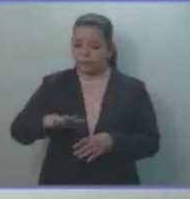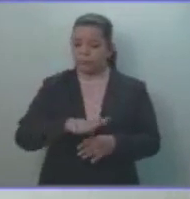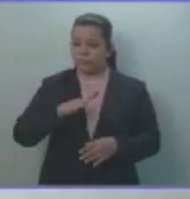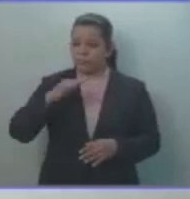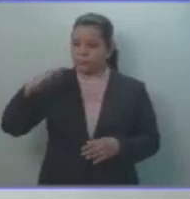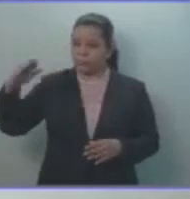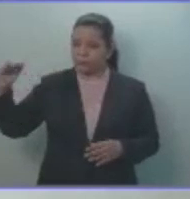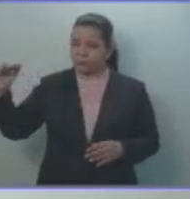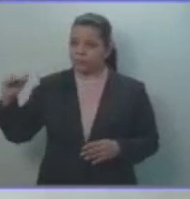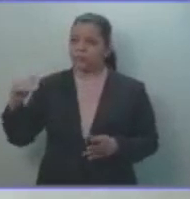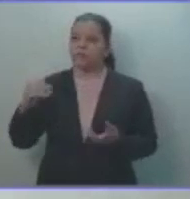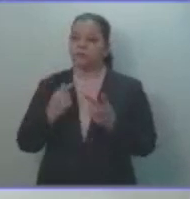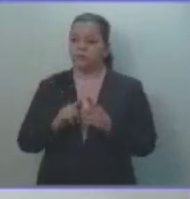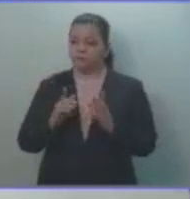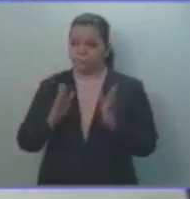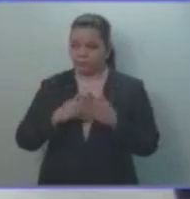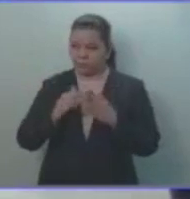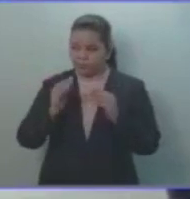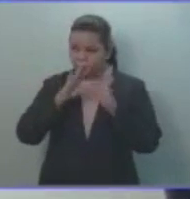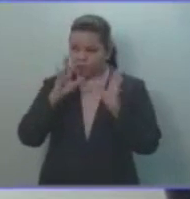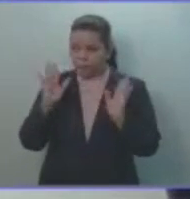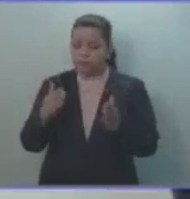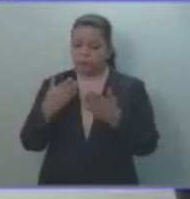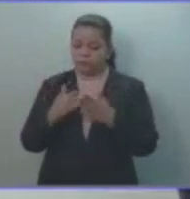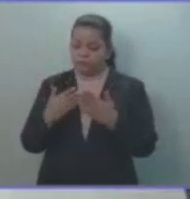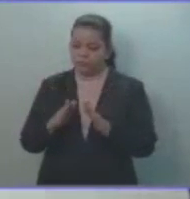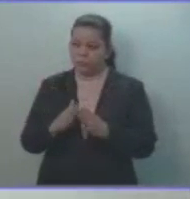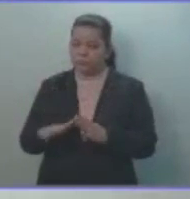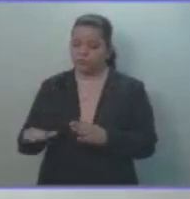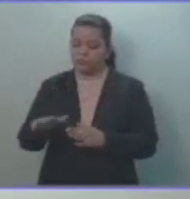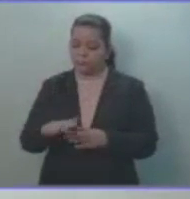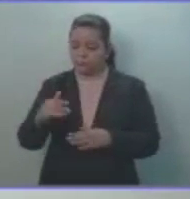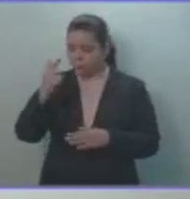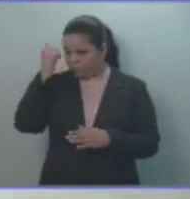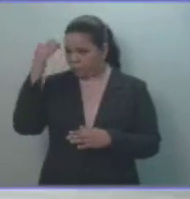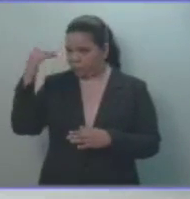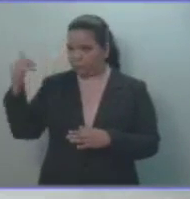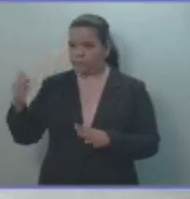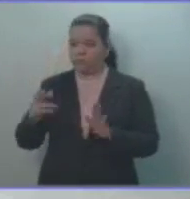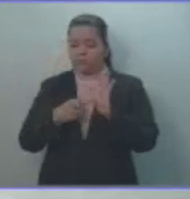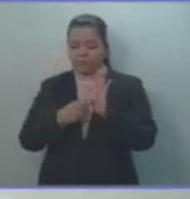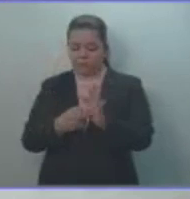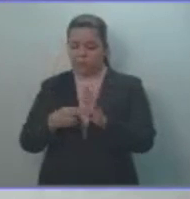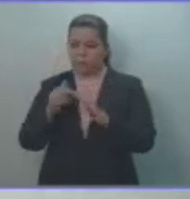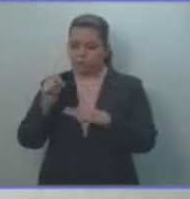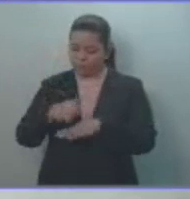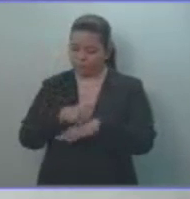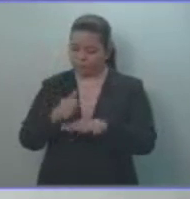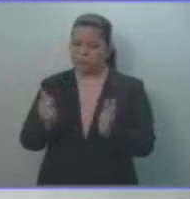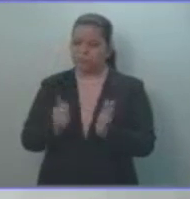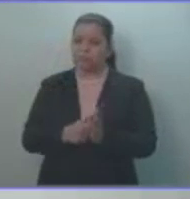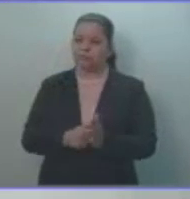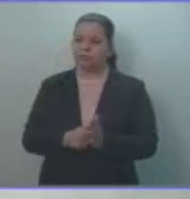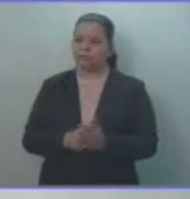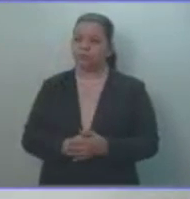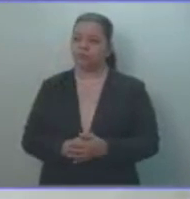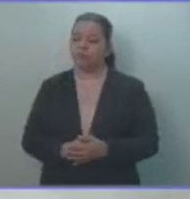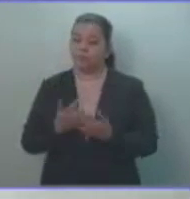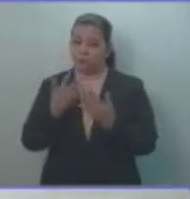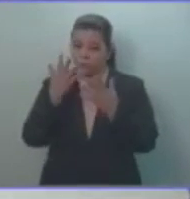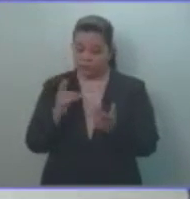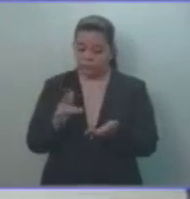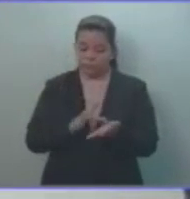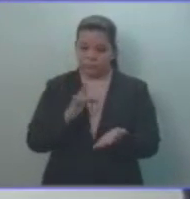por supuesto, de las diferentes fuerzas políticas representadas en este órgano de Estado. Quiero aprovechar